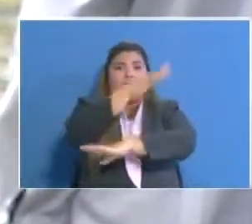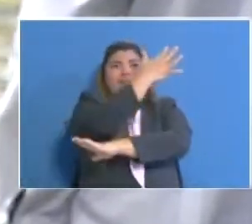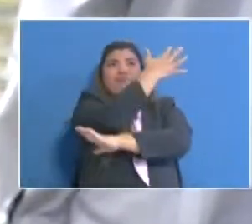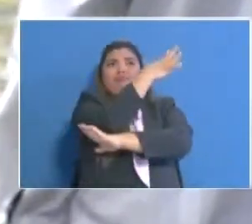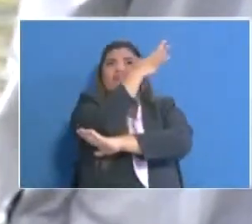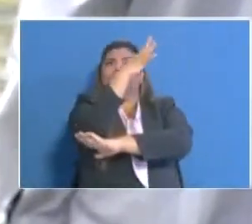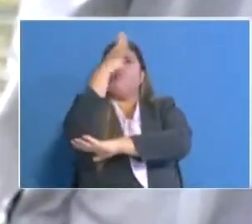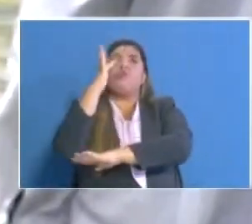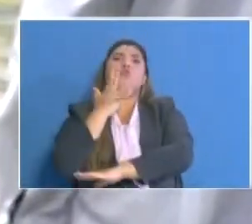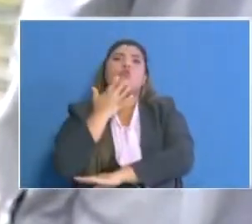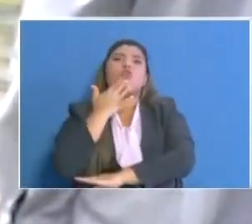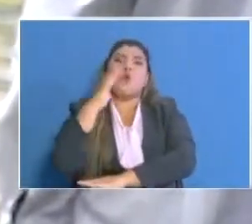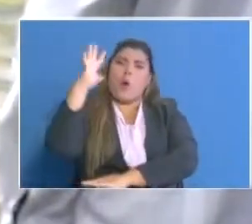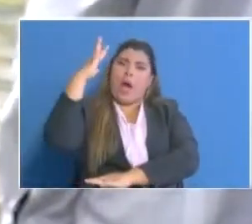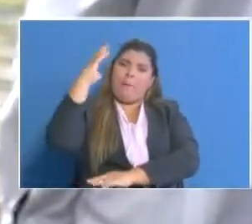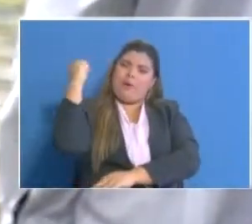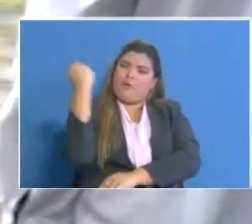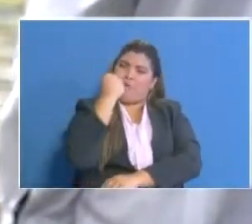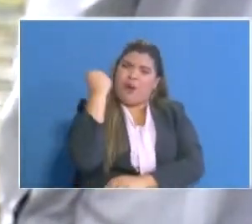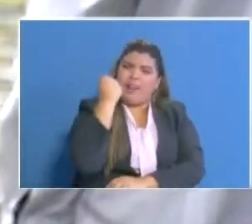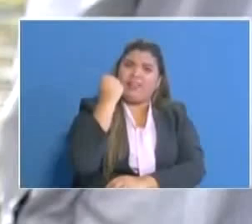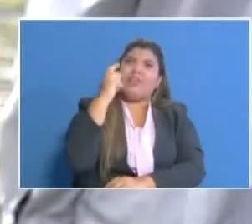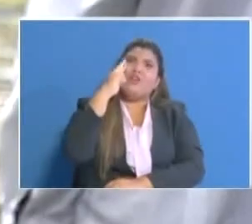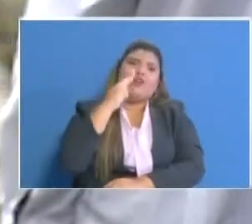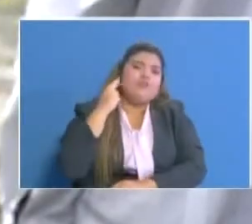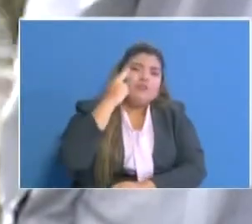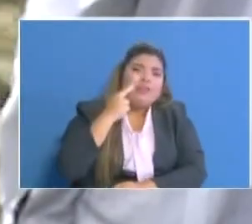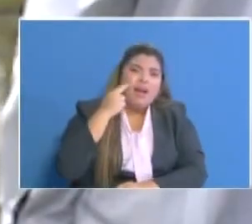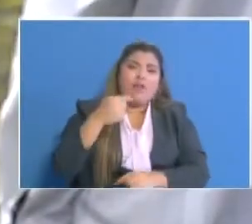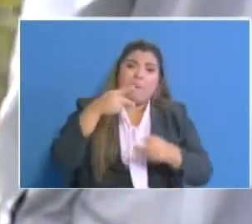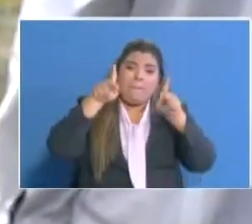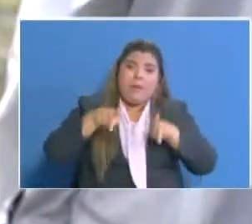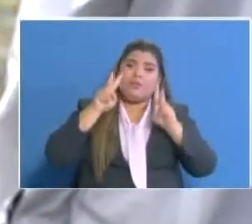Que nos da ánimo, nos da energía.